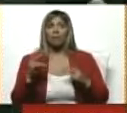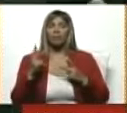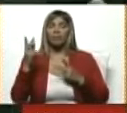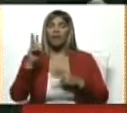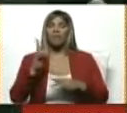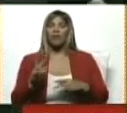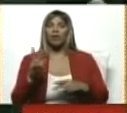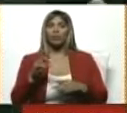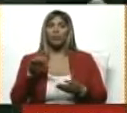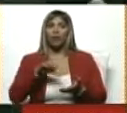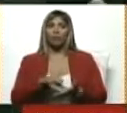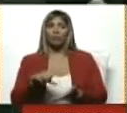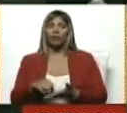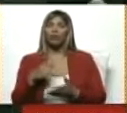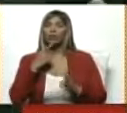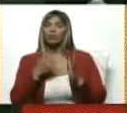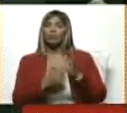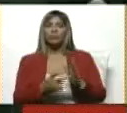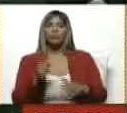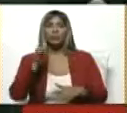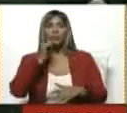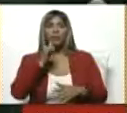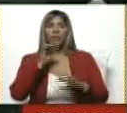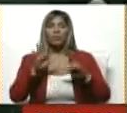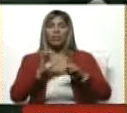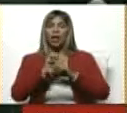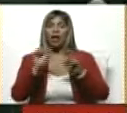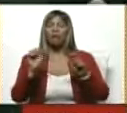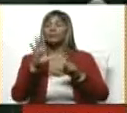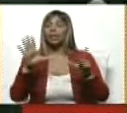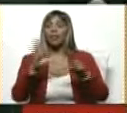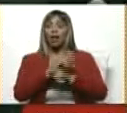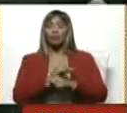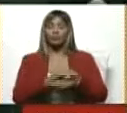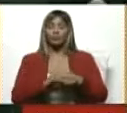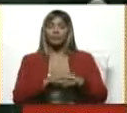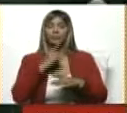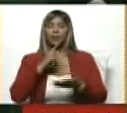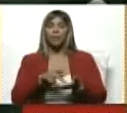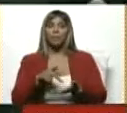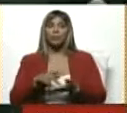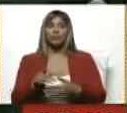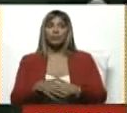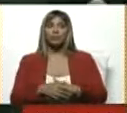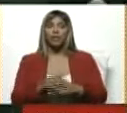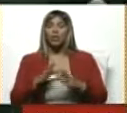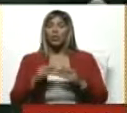Venezuela Desde, que se transmite los días sábado a las 7 de la noche y que ha tenido participación